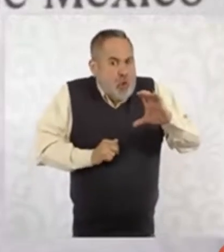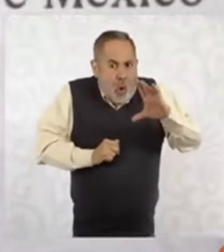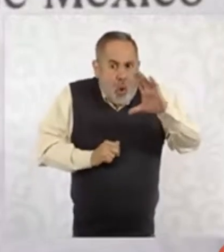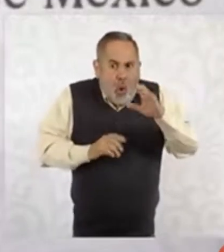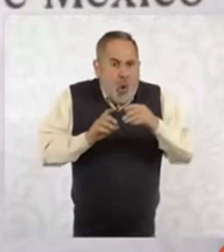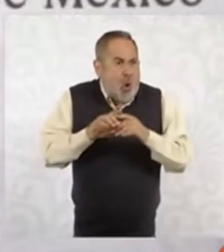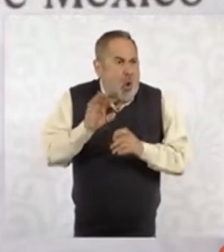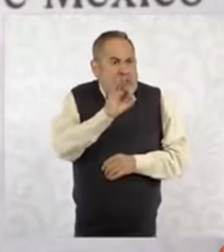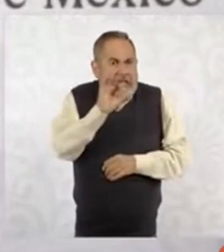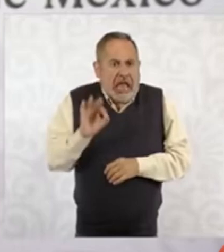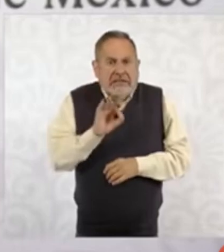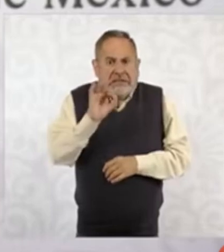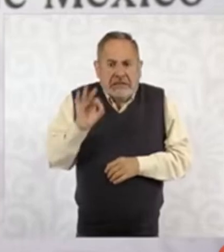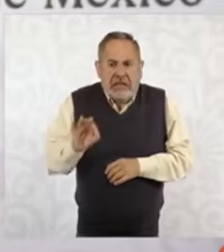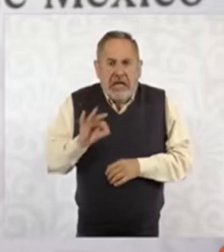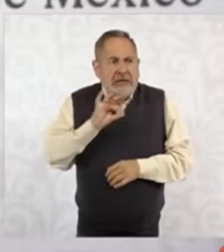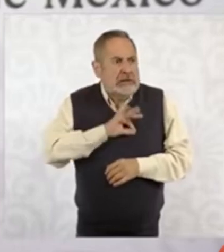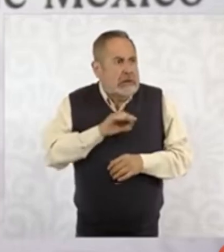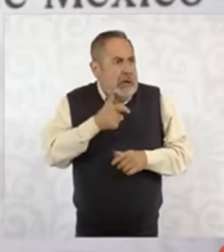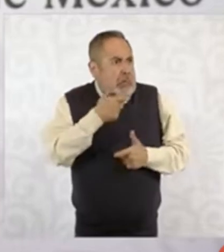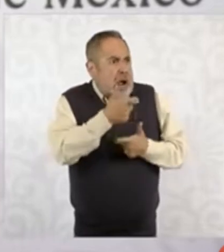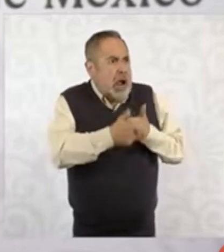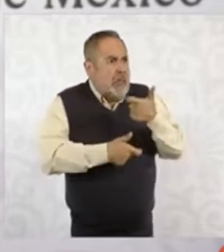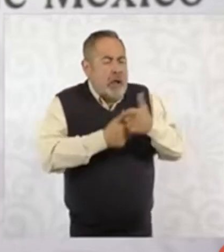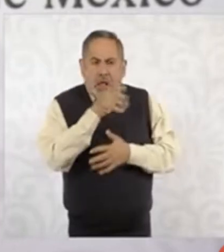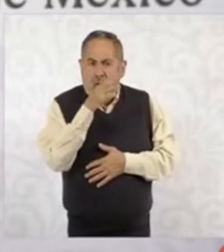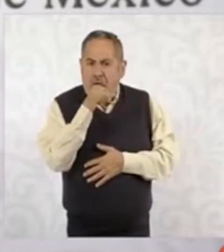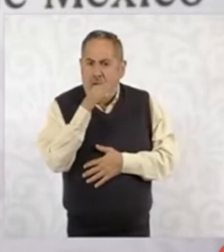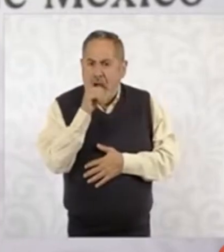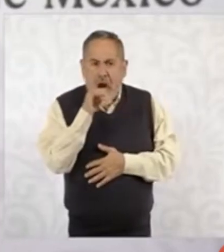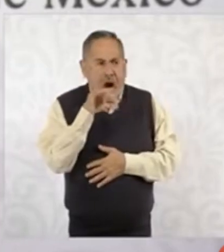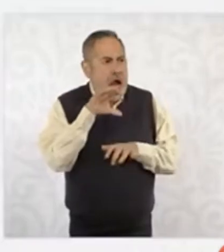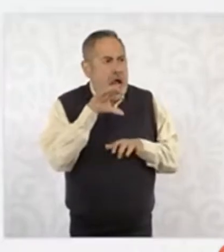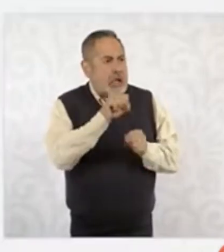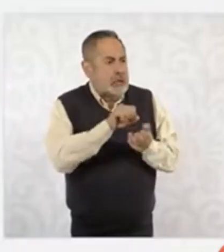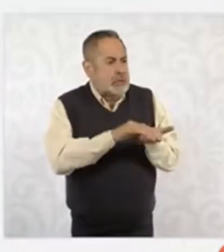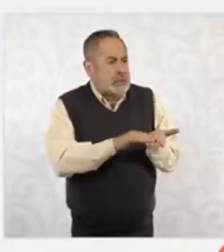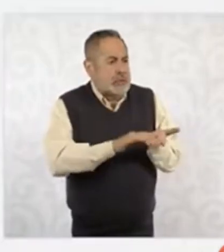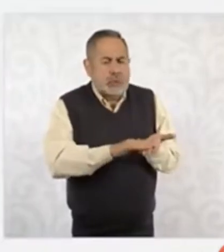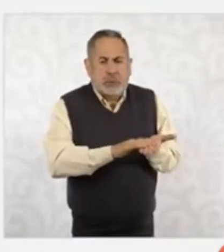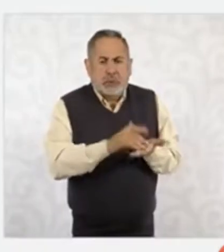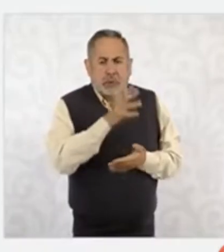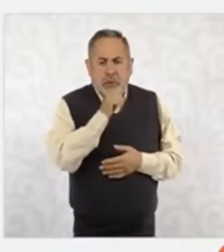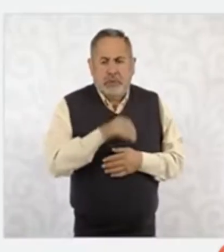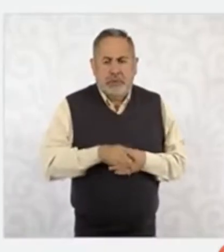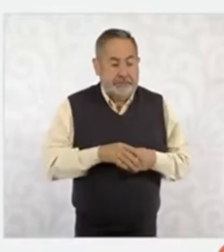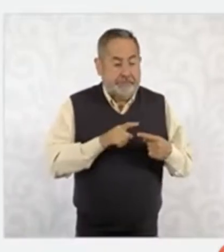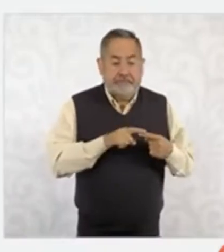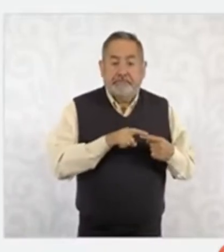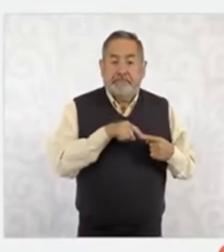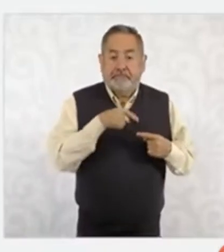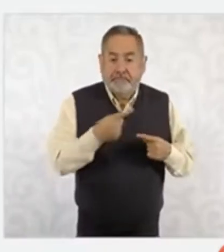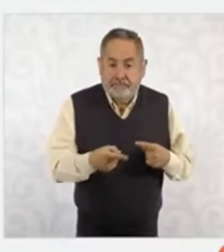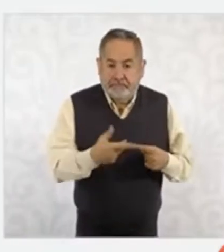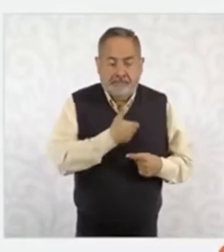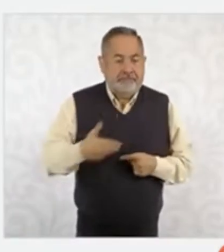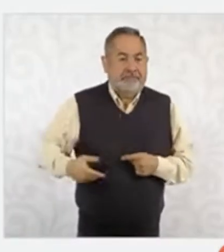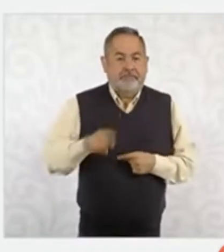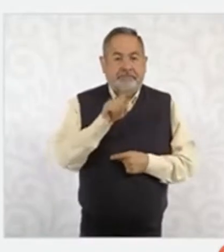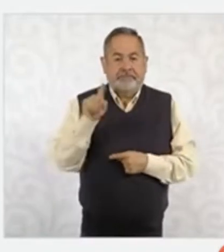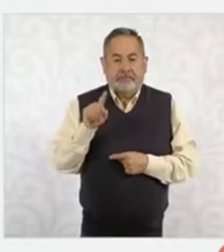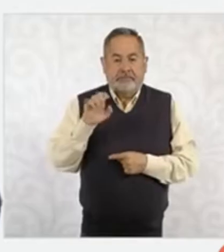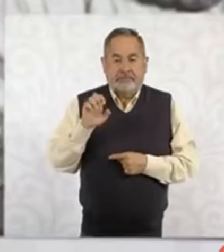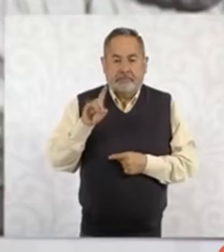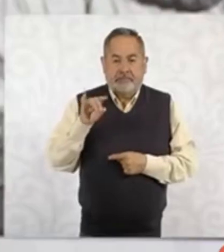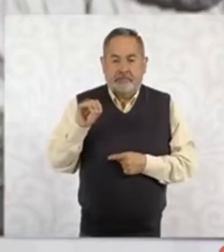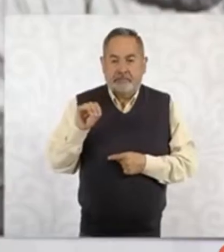interés tremendas y ya no podían pagar esa deuda. Pero Zedillo, el siguiente presidente, decidió rescatar